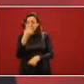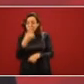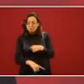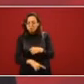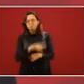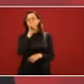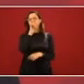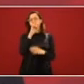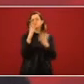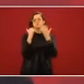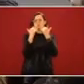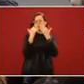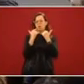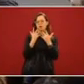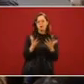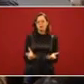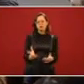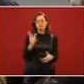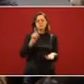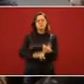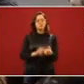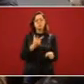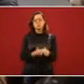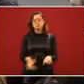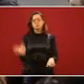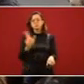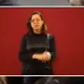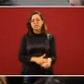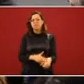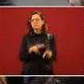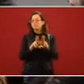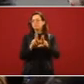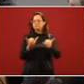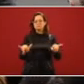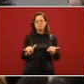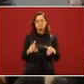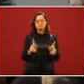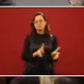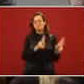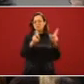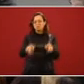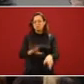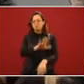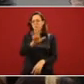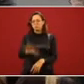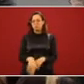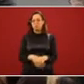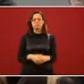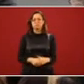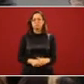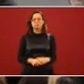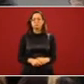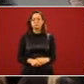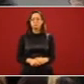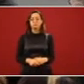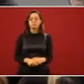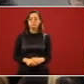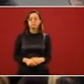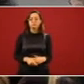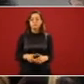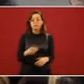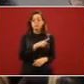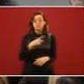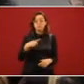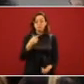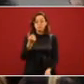personal que labora ni en los campos clínicos ni en el proceso de disposición de cadáveres. Específicamente la inquietud de si tienen